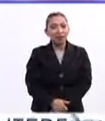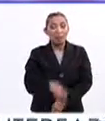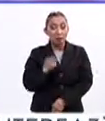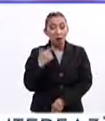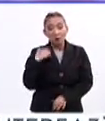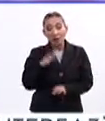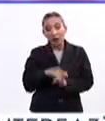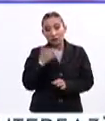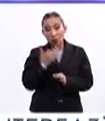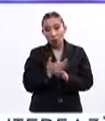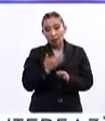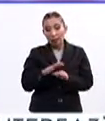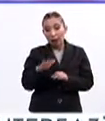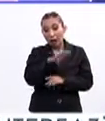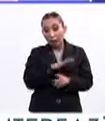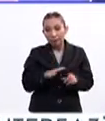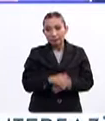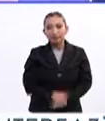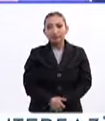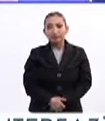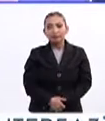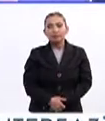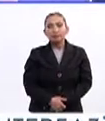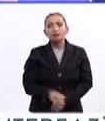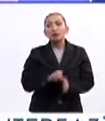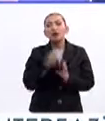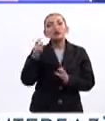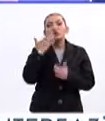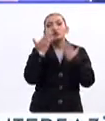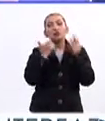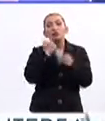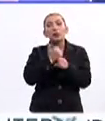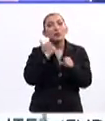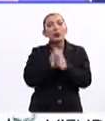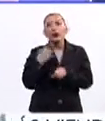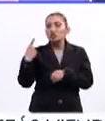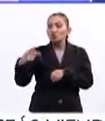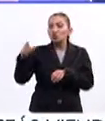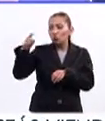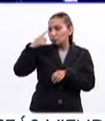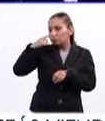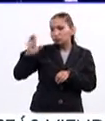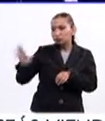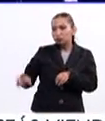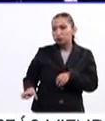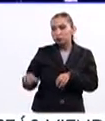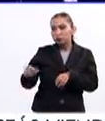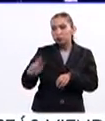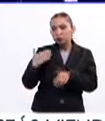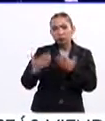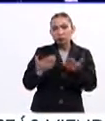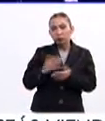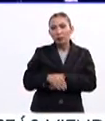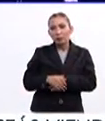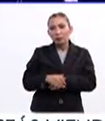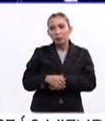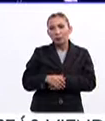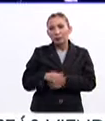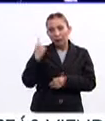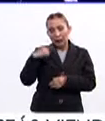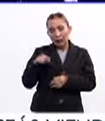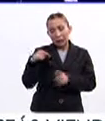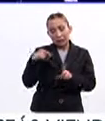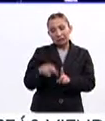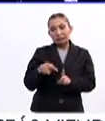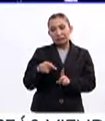creo que más en este ámbito. Por ejemplo, ¿qué estudió tu abuela? ¿Cuál fue su desarrollo? Porque creo que es